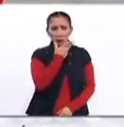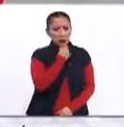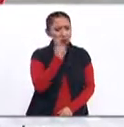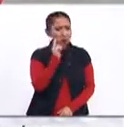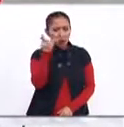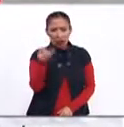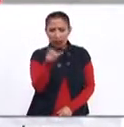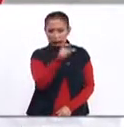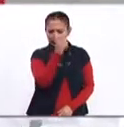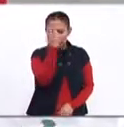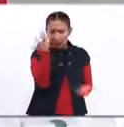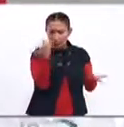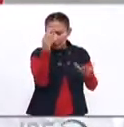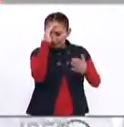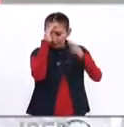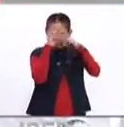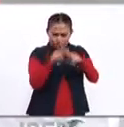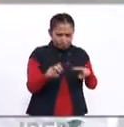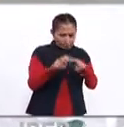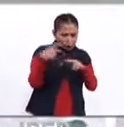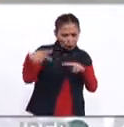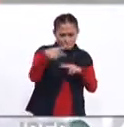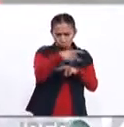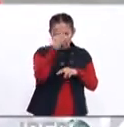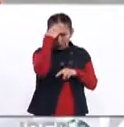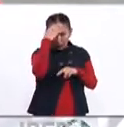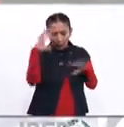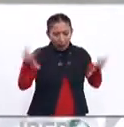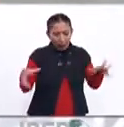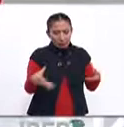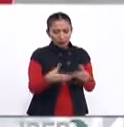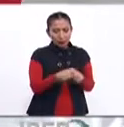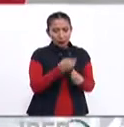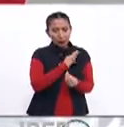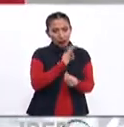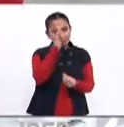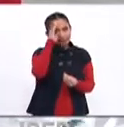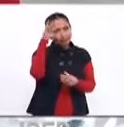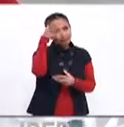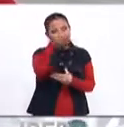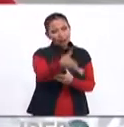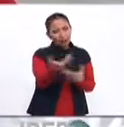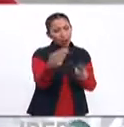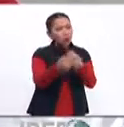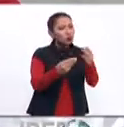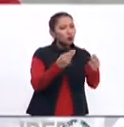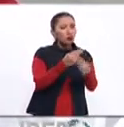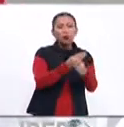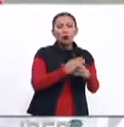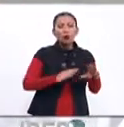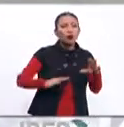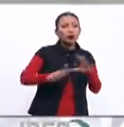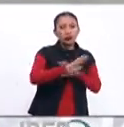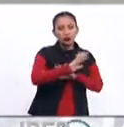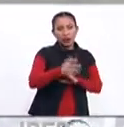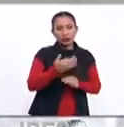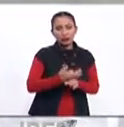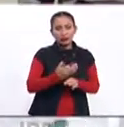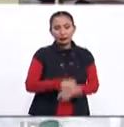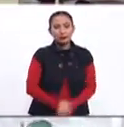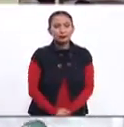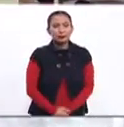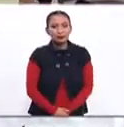y mujeres de reflexión y experiencia para en conjunto poder pensar el mundo que ya está con